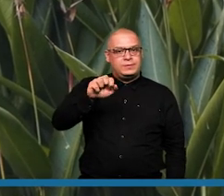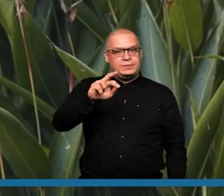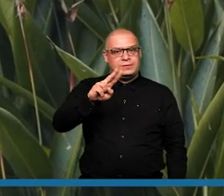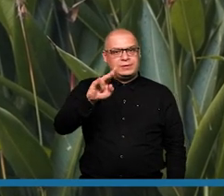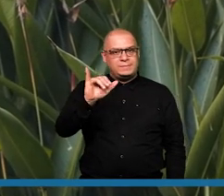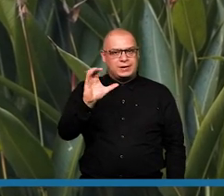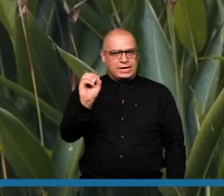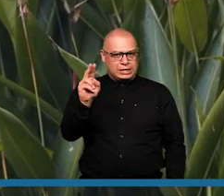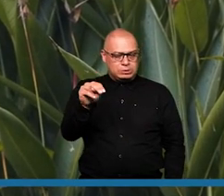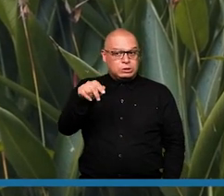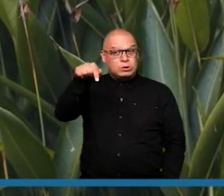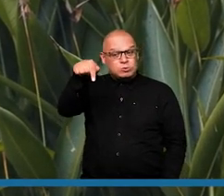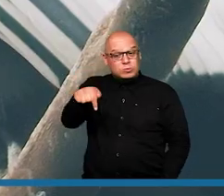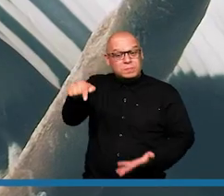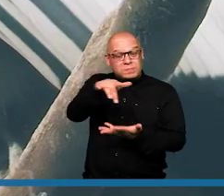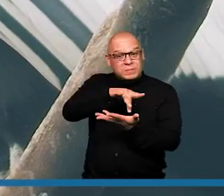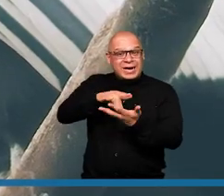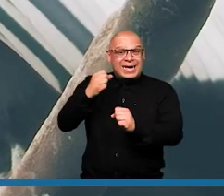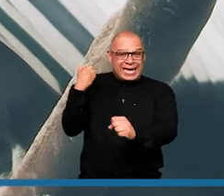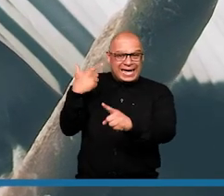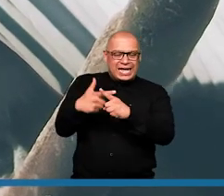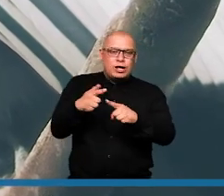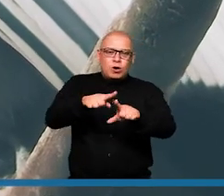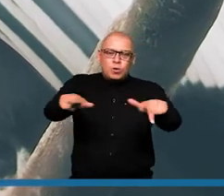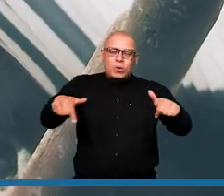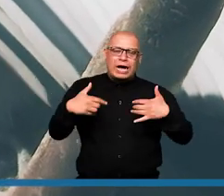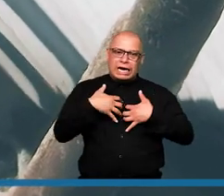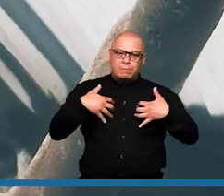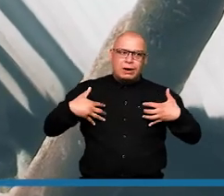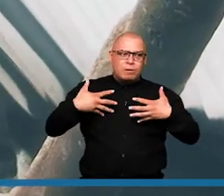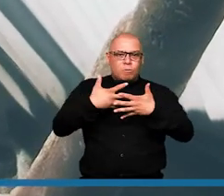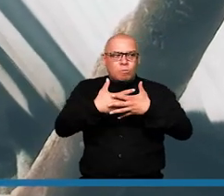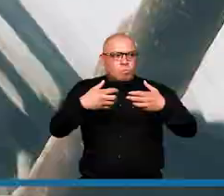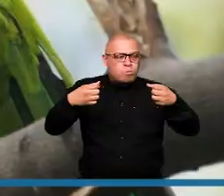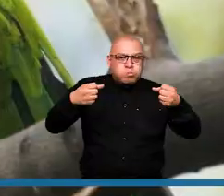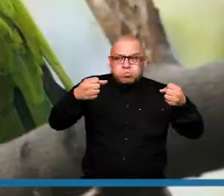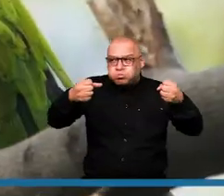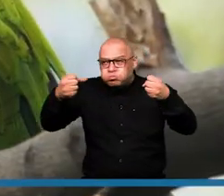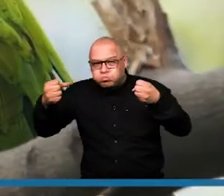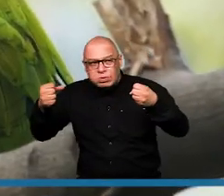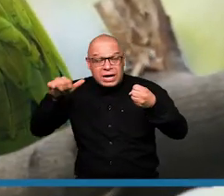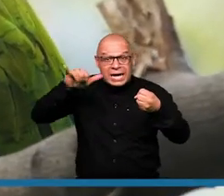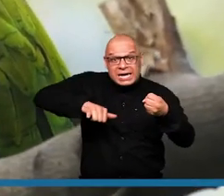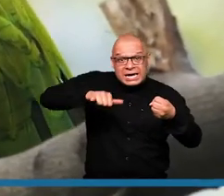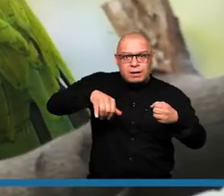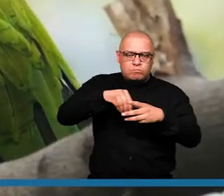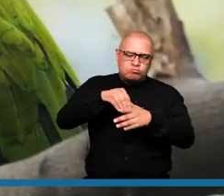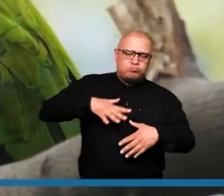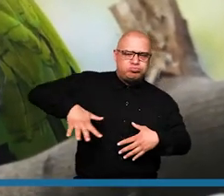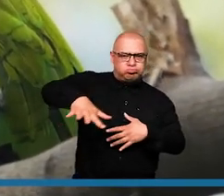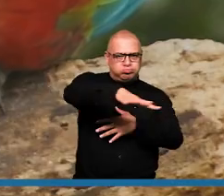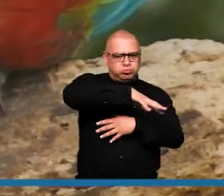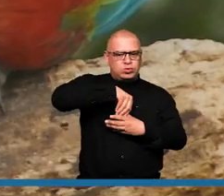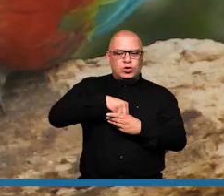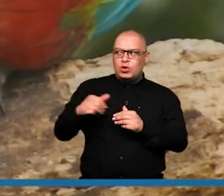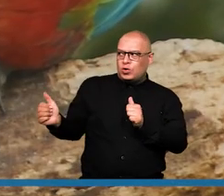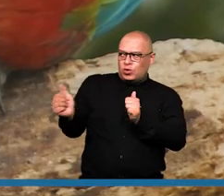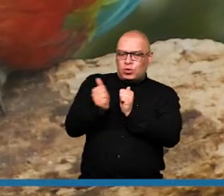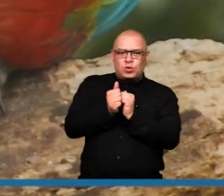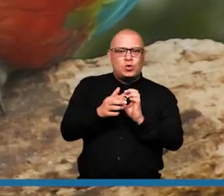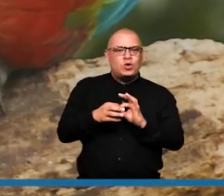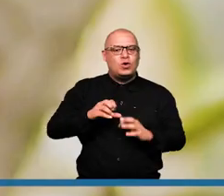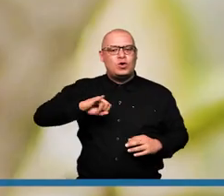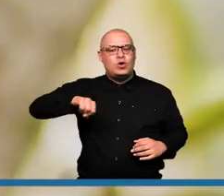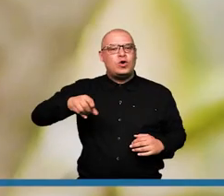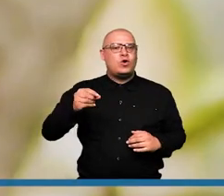unos actores importantes en nuestra sociedad antioqueña y principalmente en nuestro territorio metropolitano. Hoy nos va a acompañar Jorge